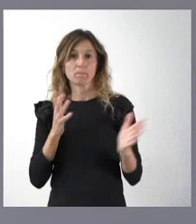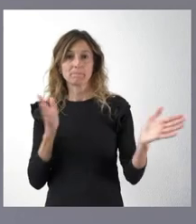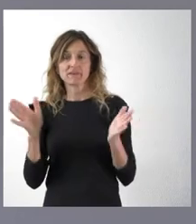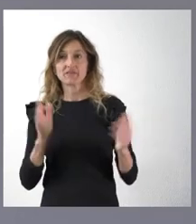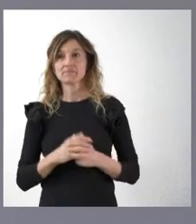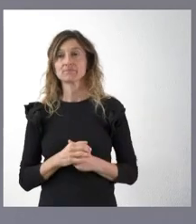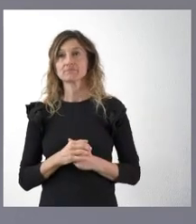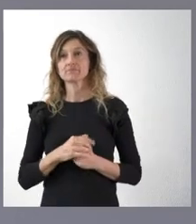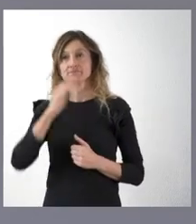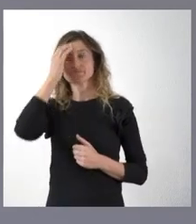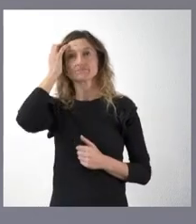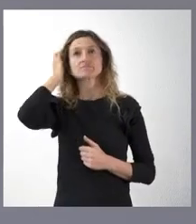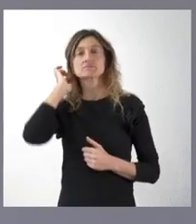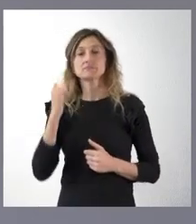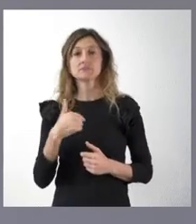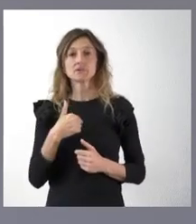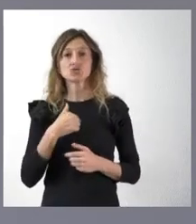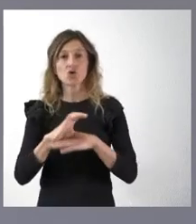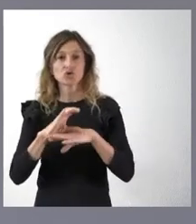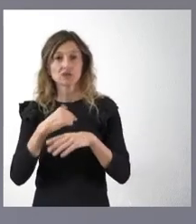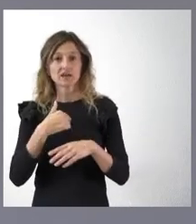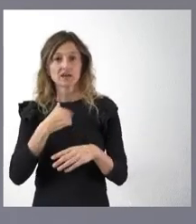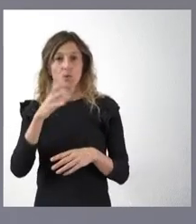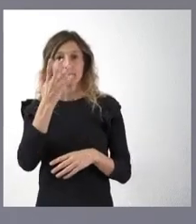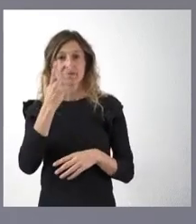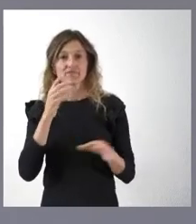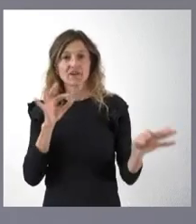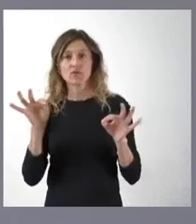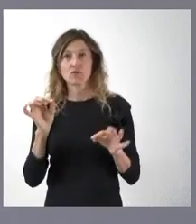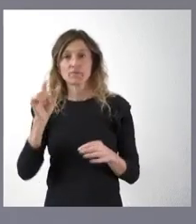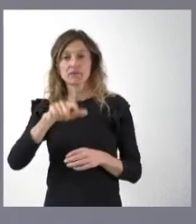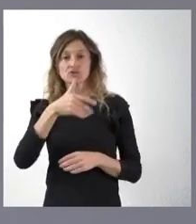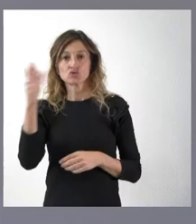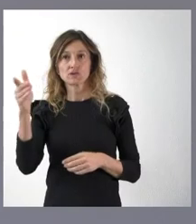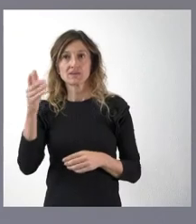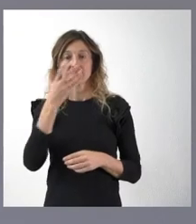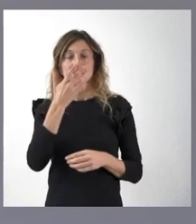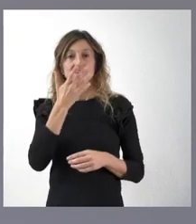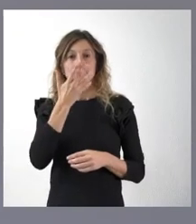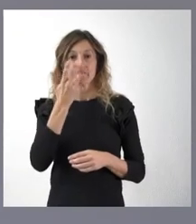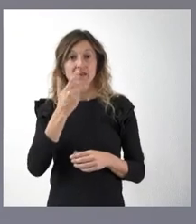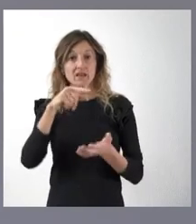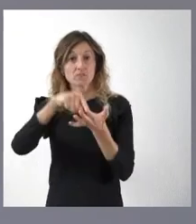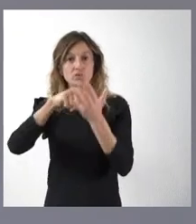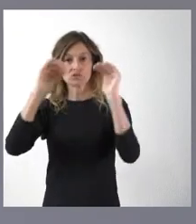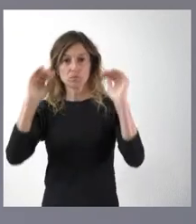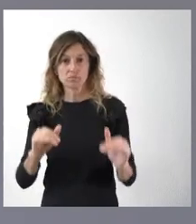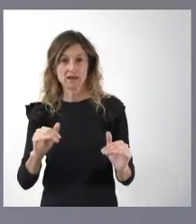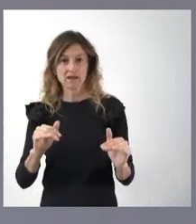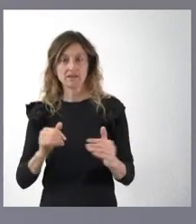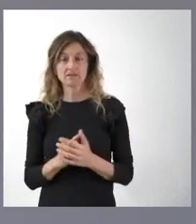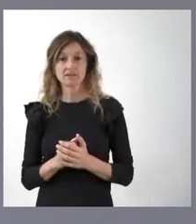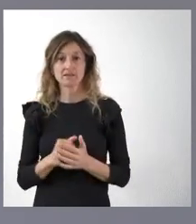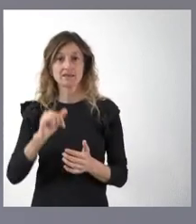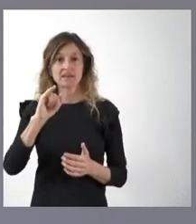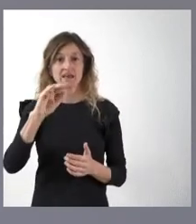prefiere Yo no digo lo que prefiere el consejero que me Hacienda le digo lo que prefiere a la gente y la gente prefiere que Le bajen los impuestos y que le bajen el impuesto sobre